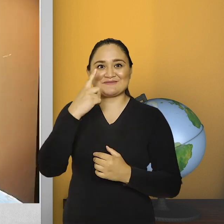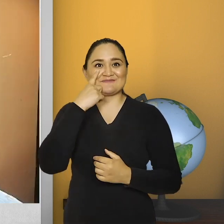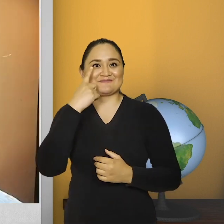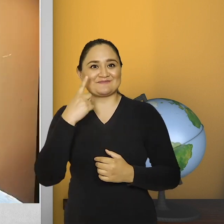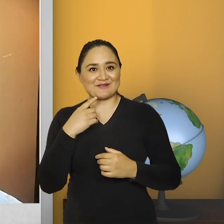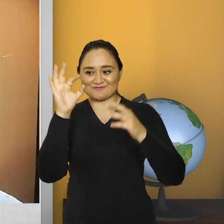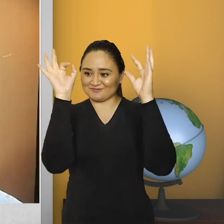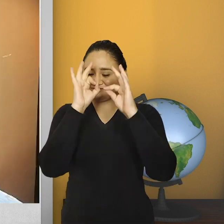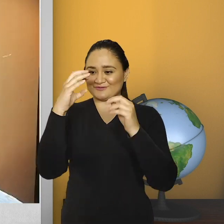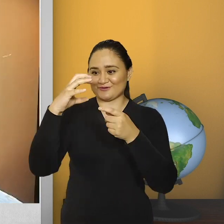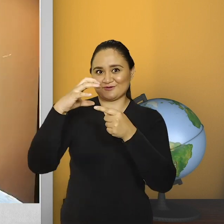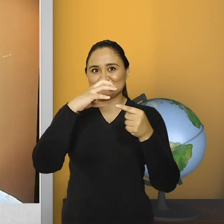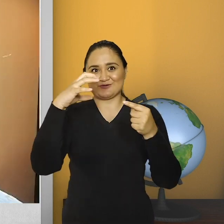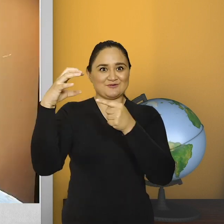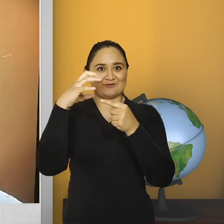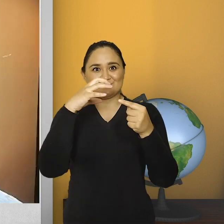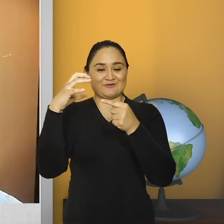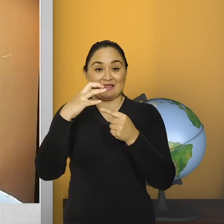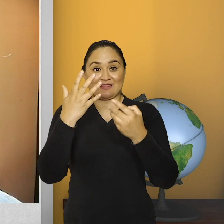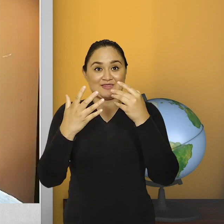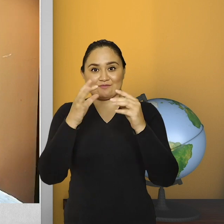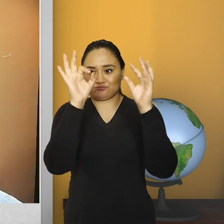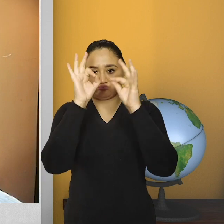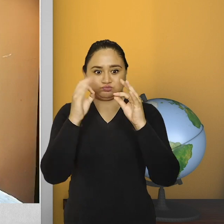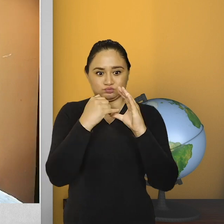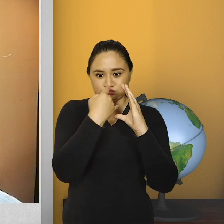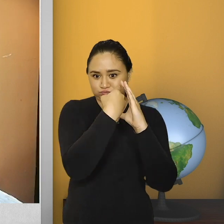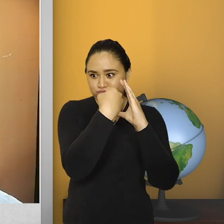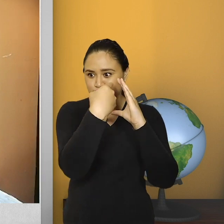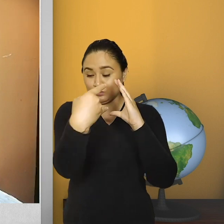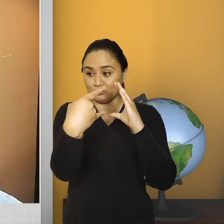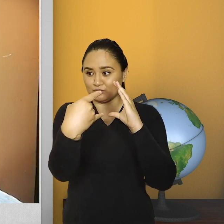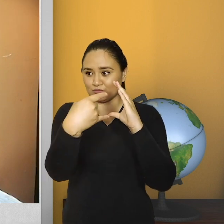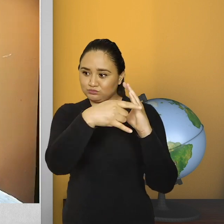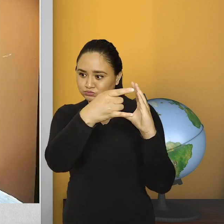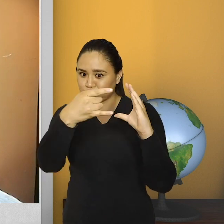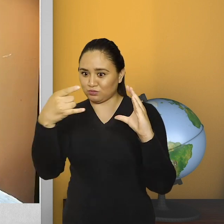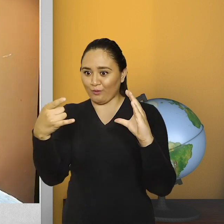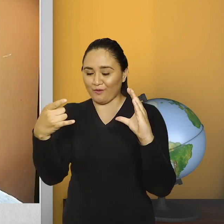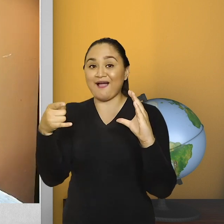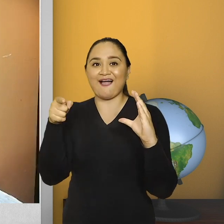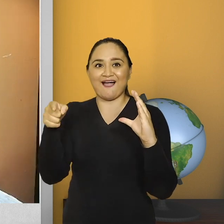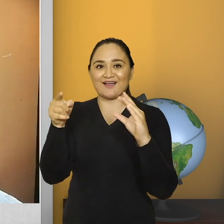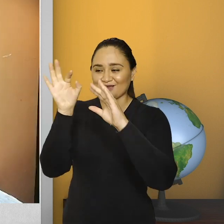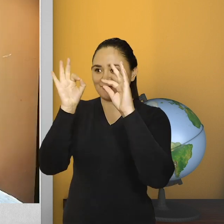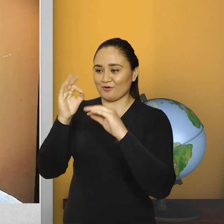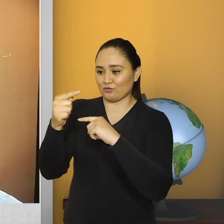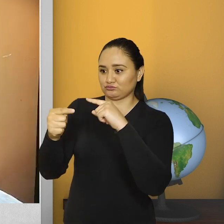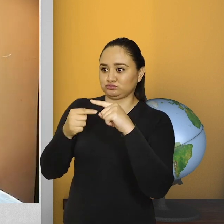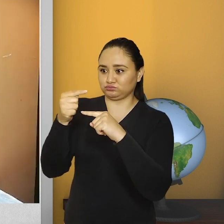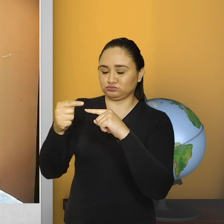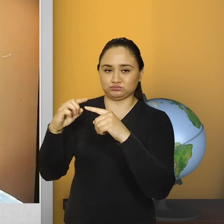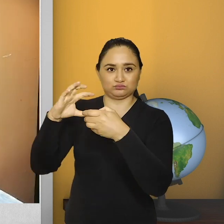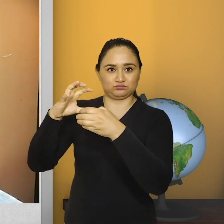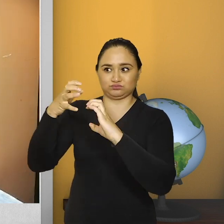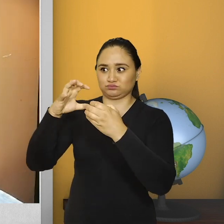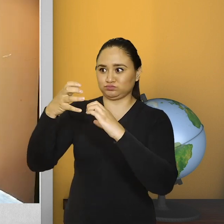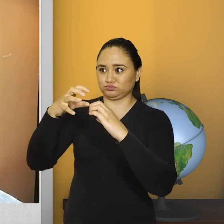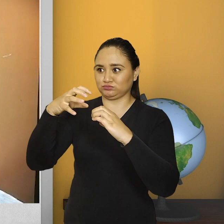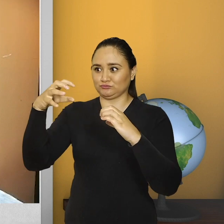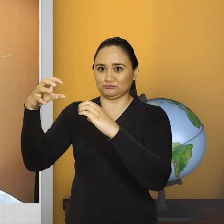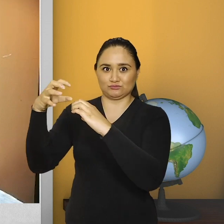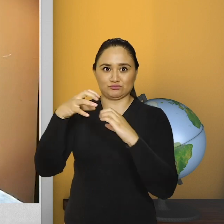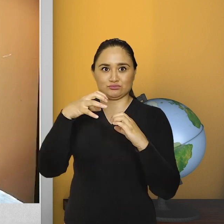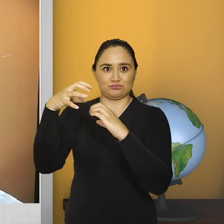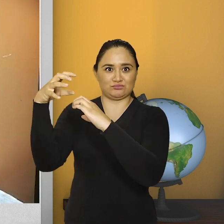el electromagnetismo. Si hacemos pasar una corriente eléctrica por un material conductor, este generará un campo magnético que interactuará con